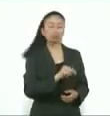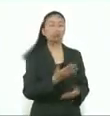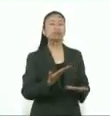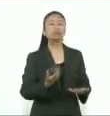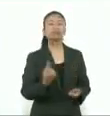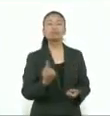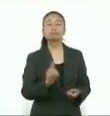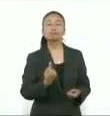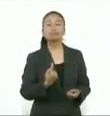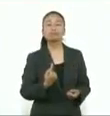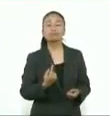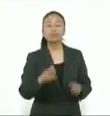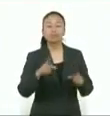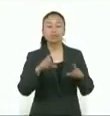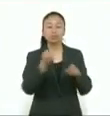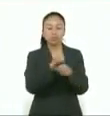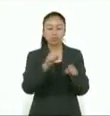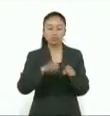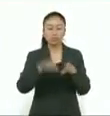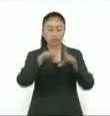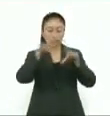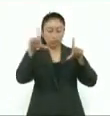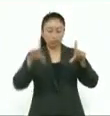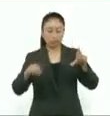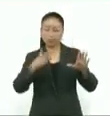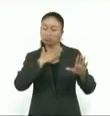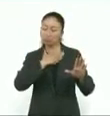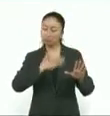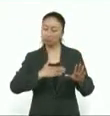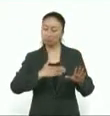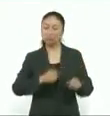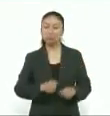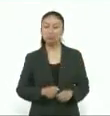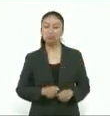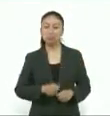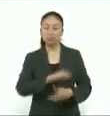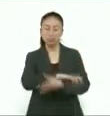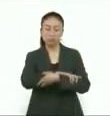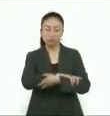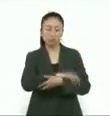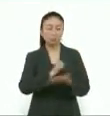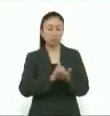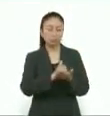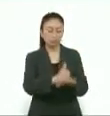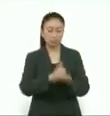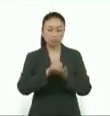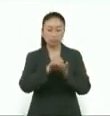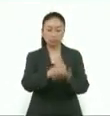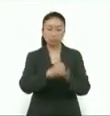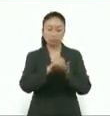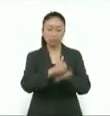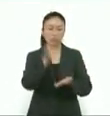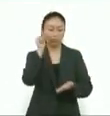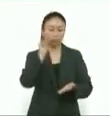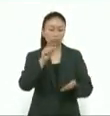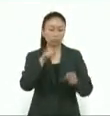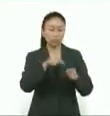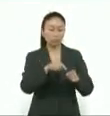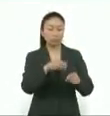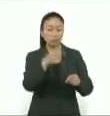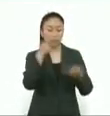sociedad más justa y democrática, dando siempre la mano para que nadie se quede